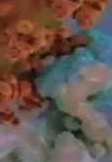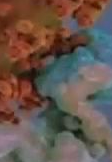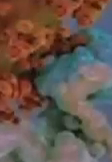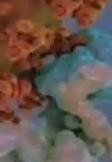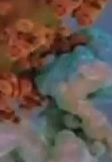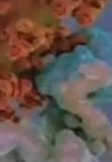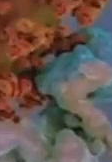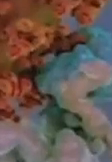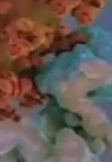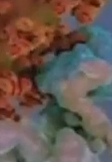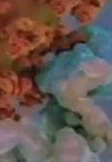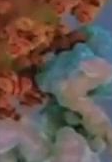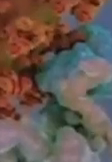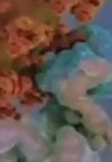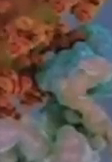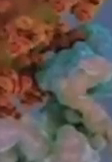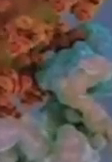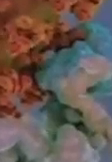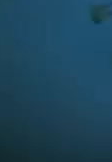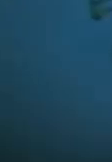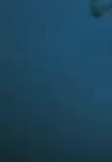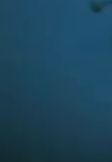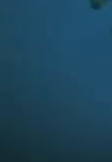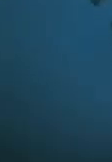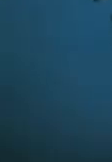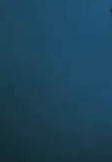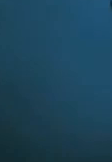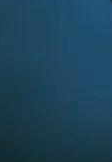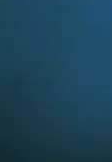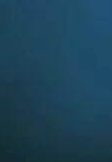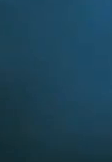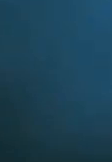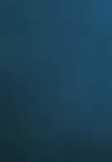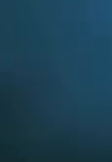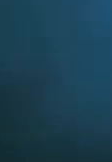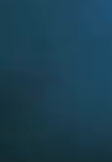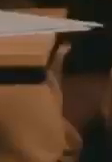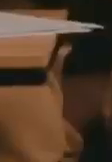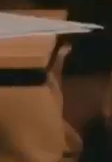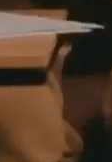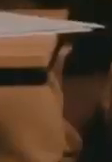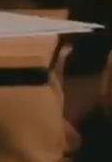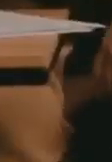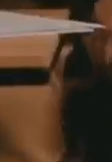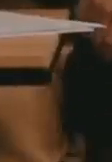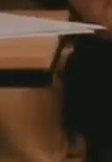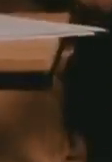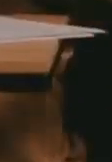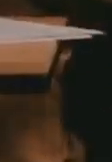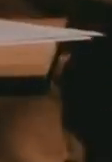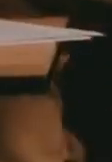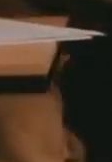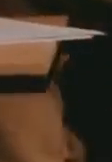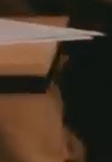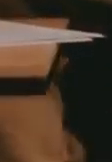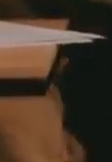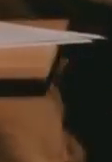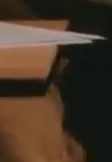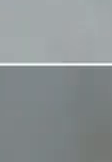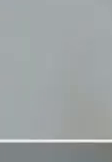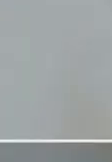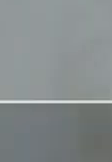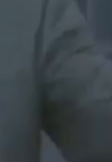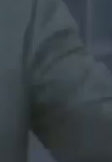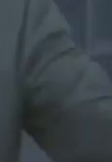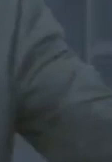vacunación. Es así como, a 2 años de los primeros casos de COVID-19, la humanidad sigue